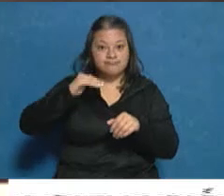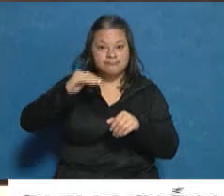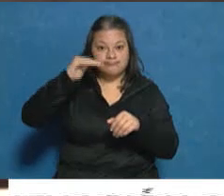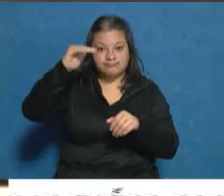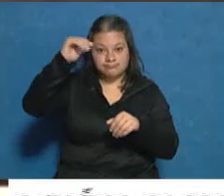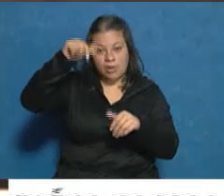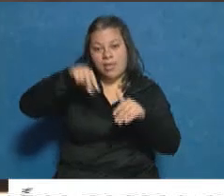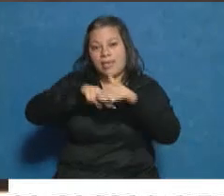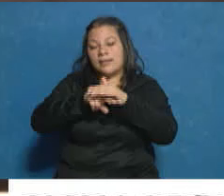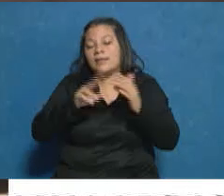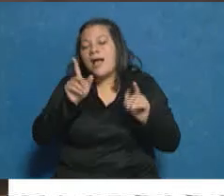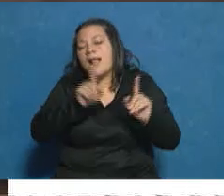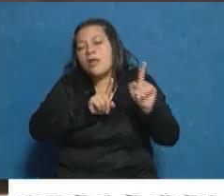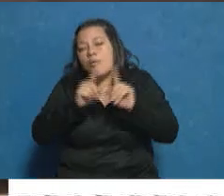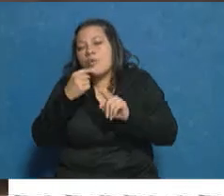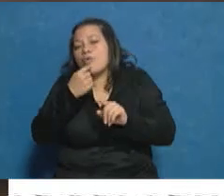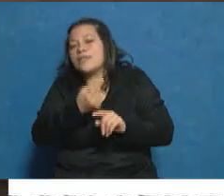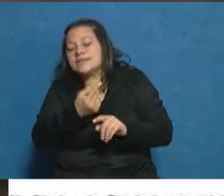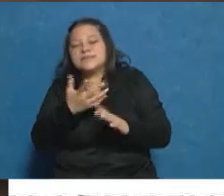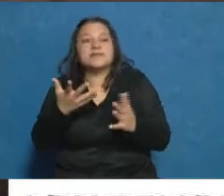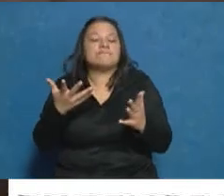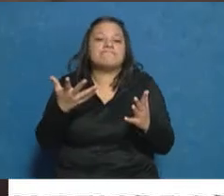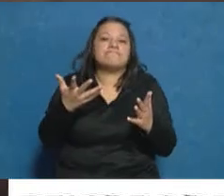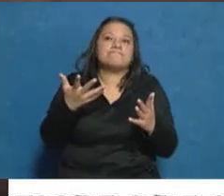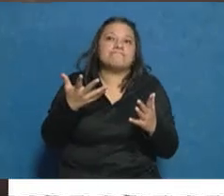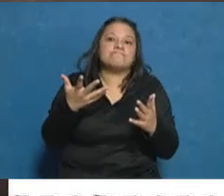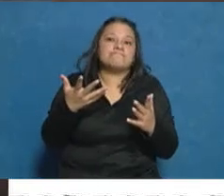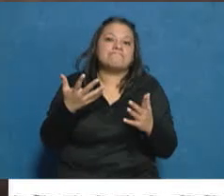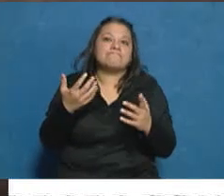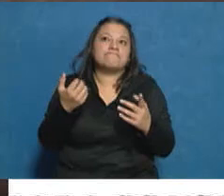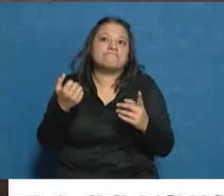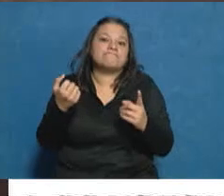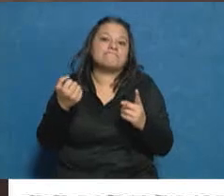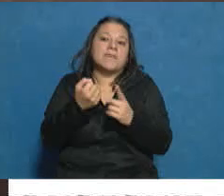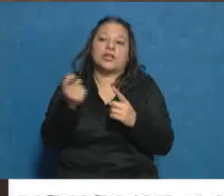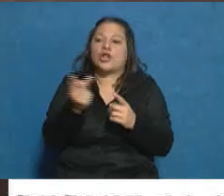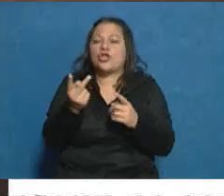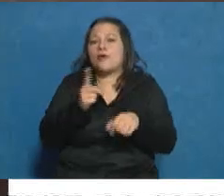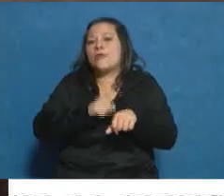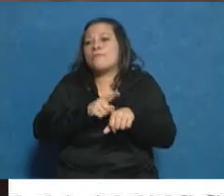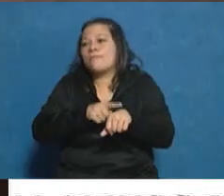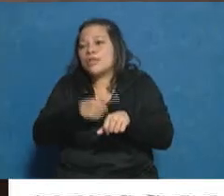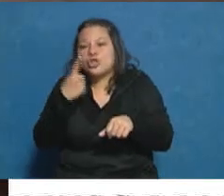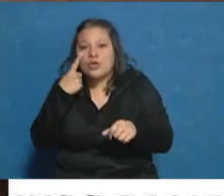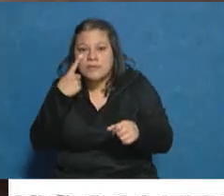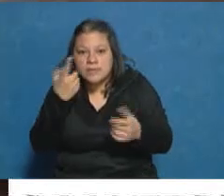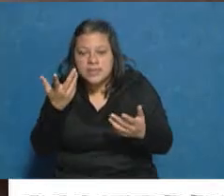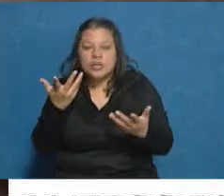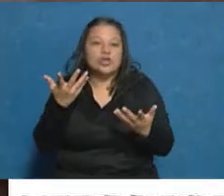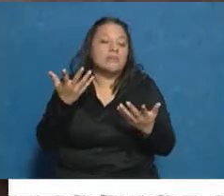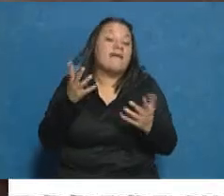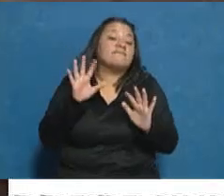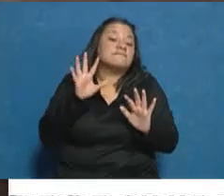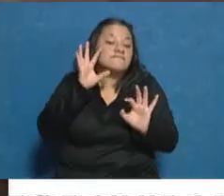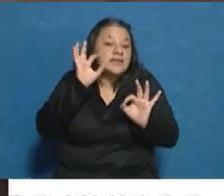si fue, algunos dicen que quizás un pacto entre ambos por el momento que estaban transcurriendo. Habrá que